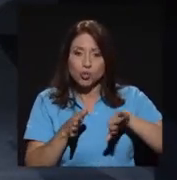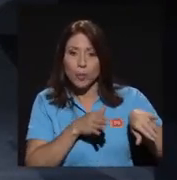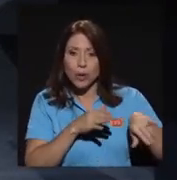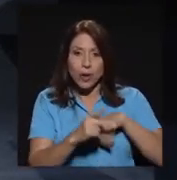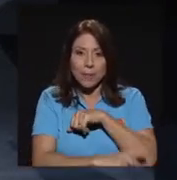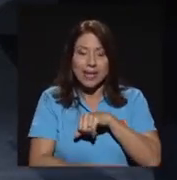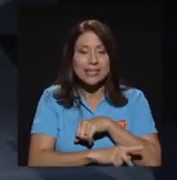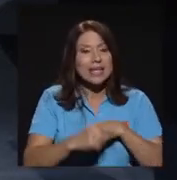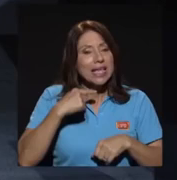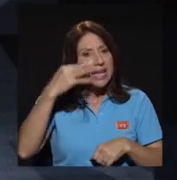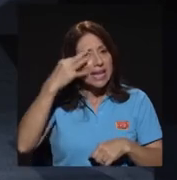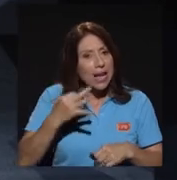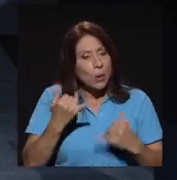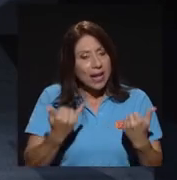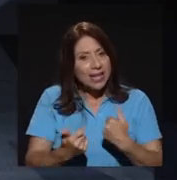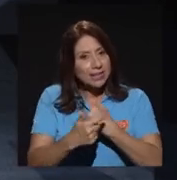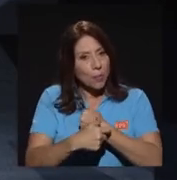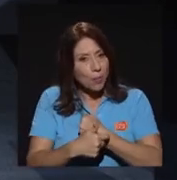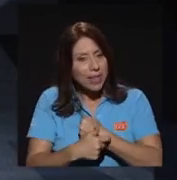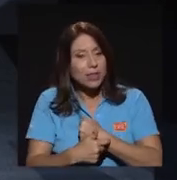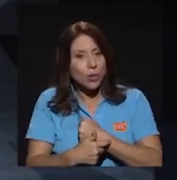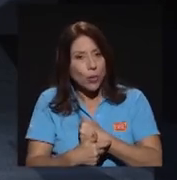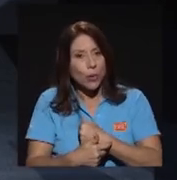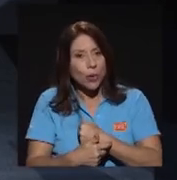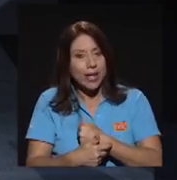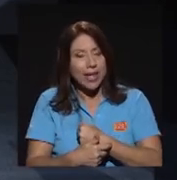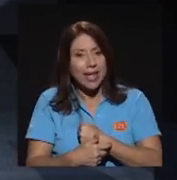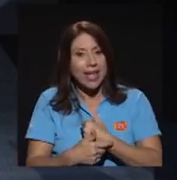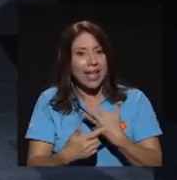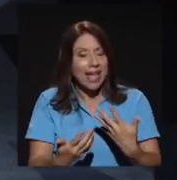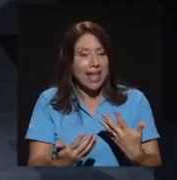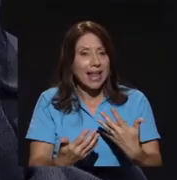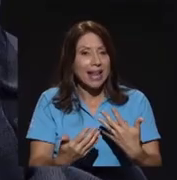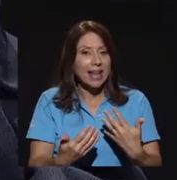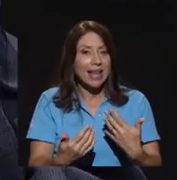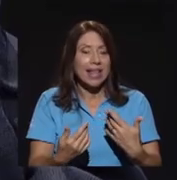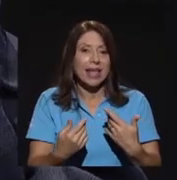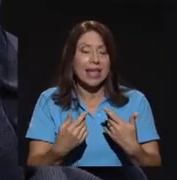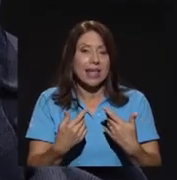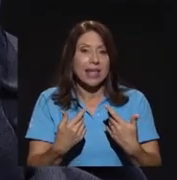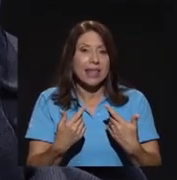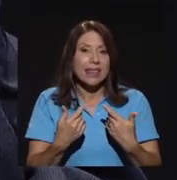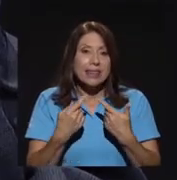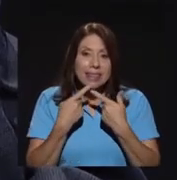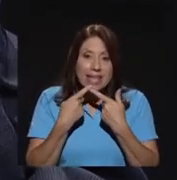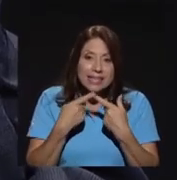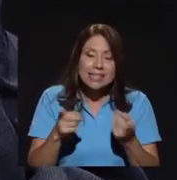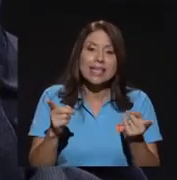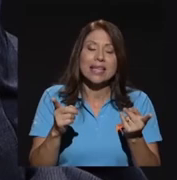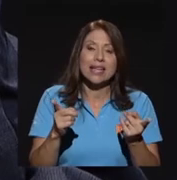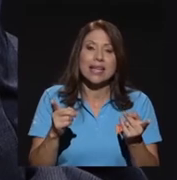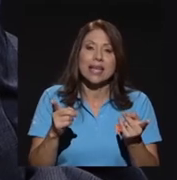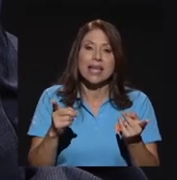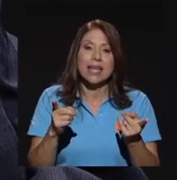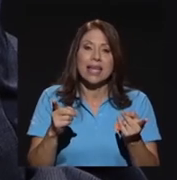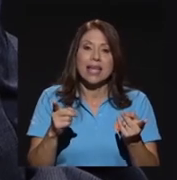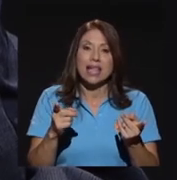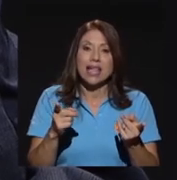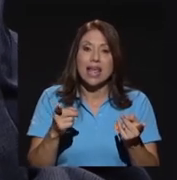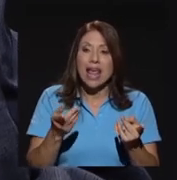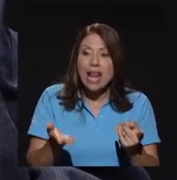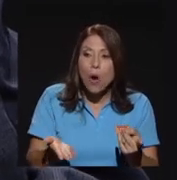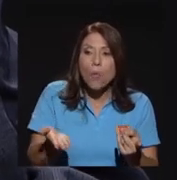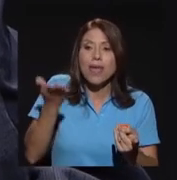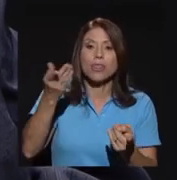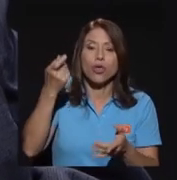este momento y el decir que el que el aumento de los impuestos había que dejarlo pasar